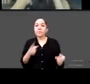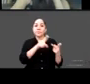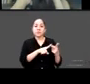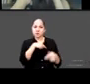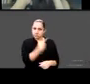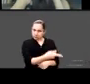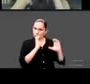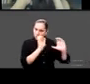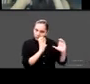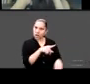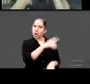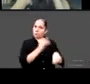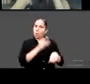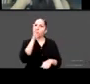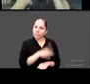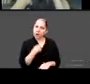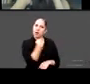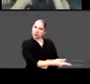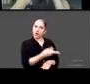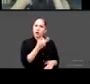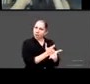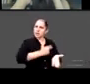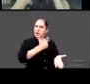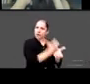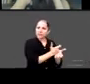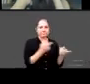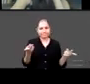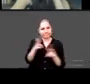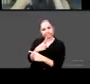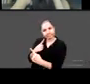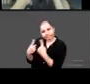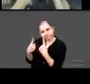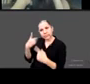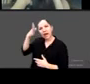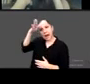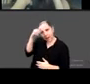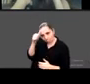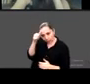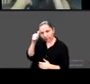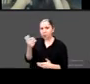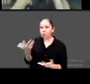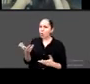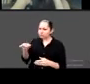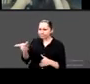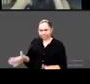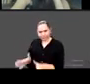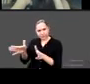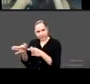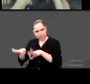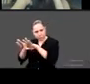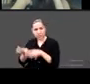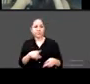acuerdos, por alentarlo donde él se equivocó. Cambiemos los gritos que ensordecen y activan circuitos cerebrales asociados al miedo